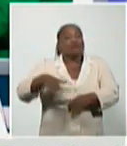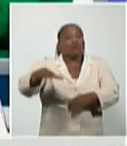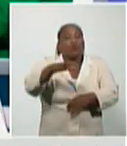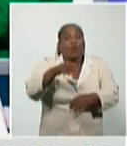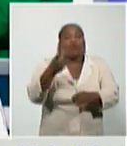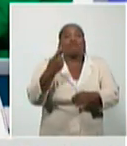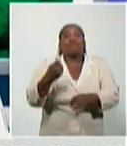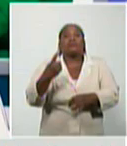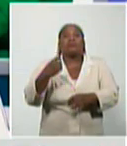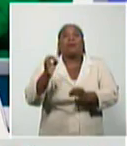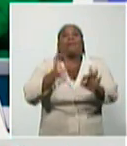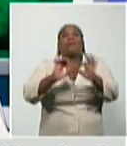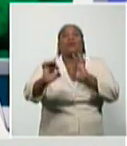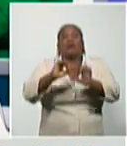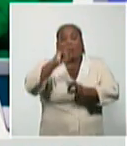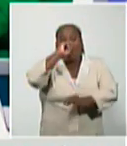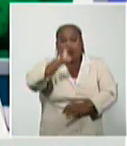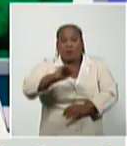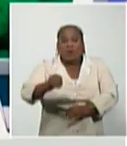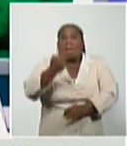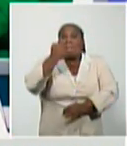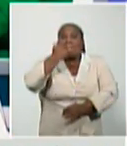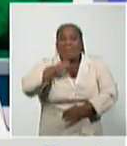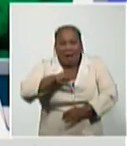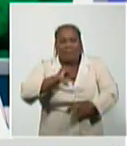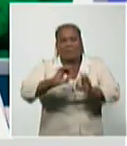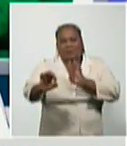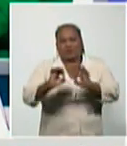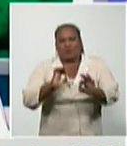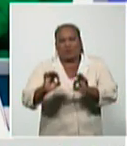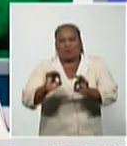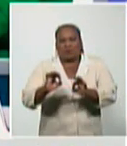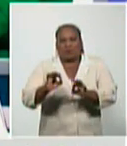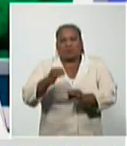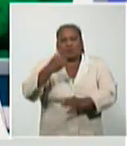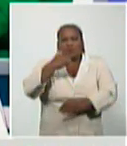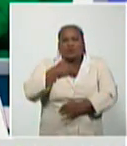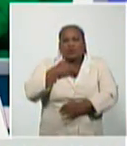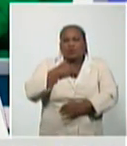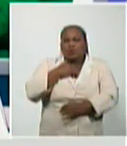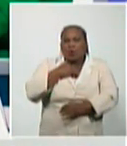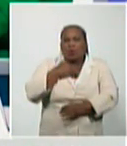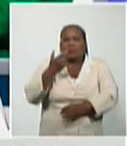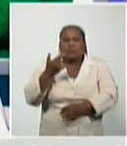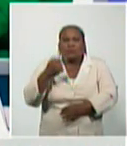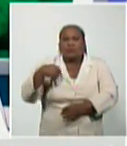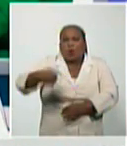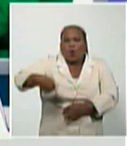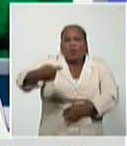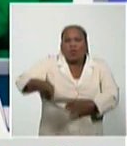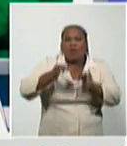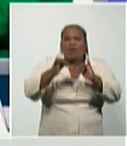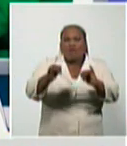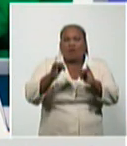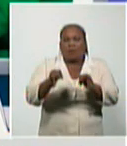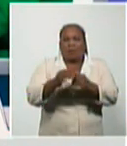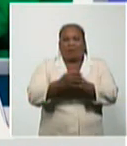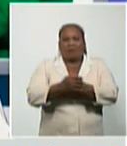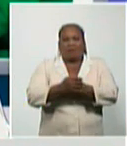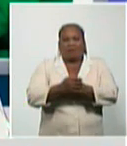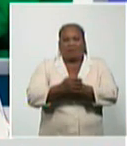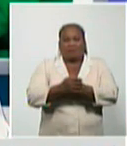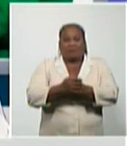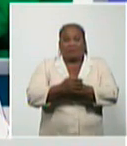nuestros niños más todavía? Yo me pregunto, o sea, estas informaciones las damos para esto, para que cuando